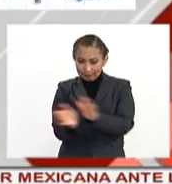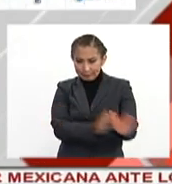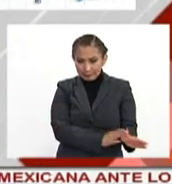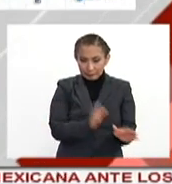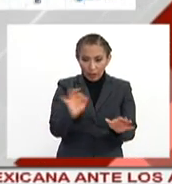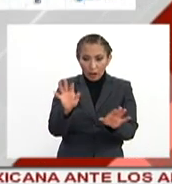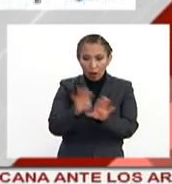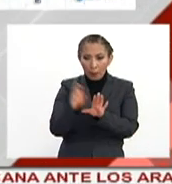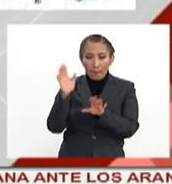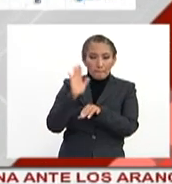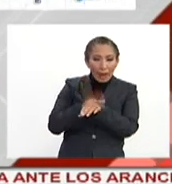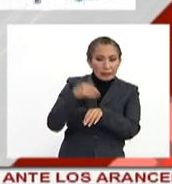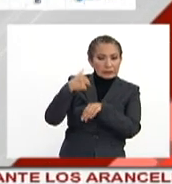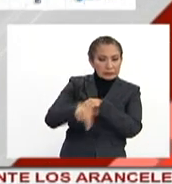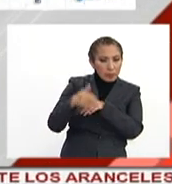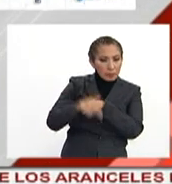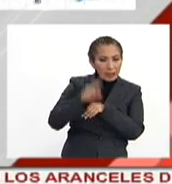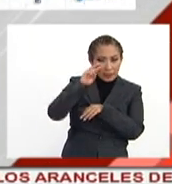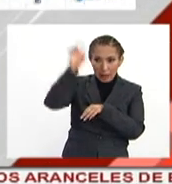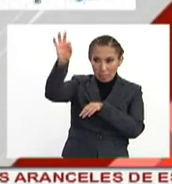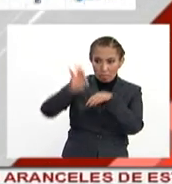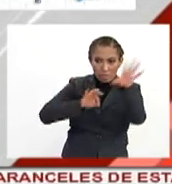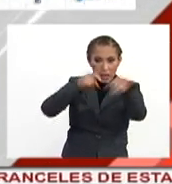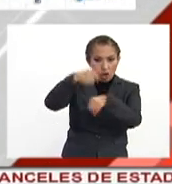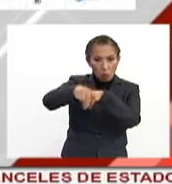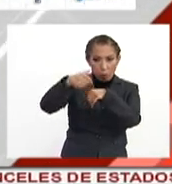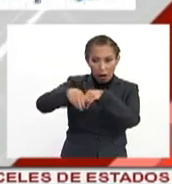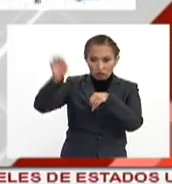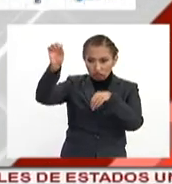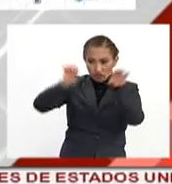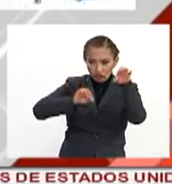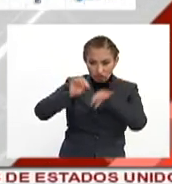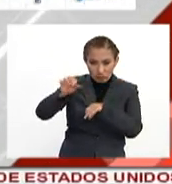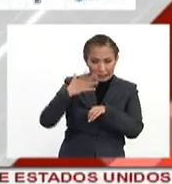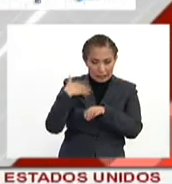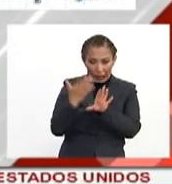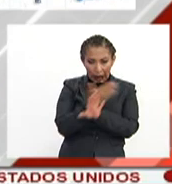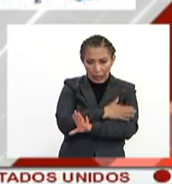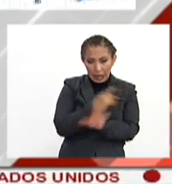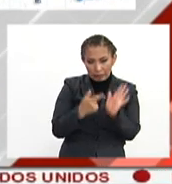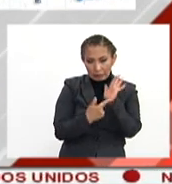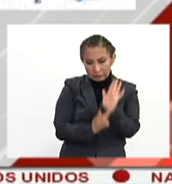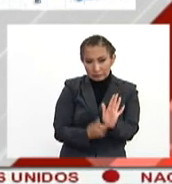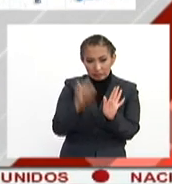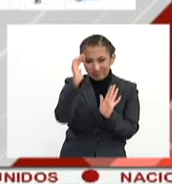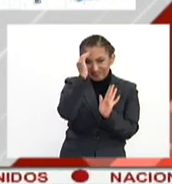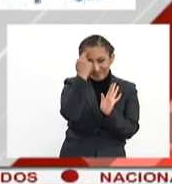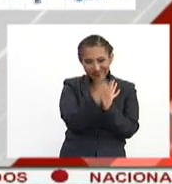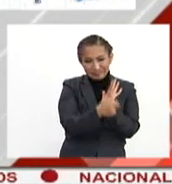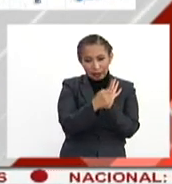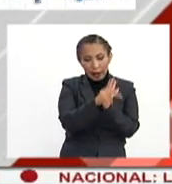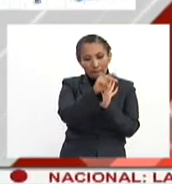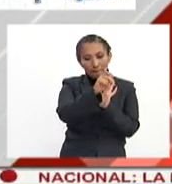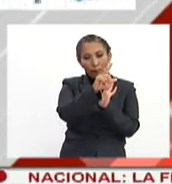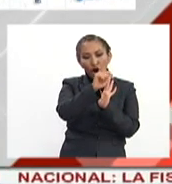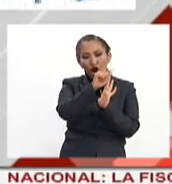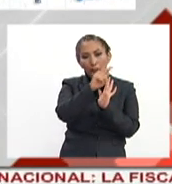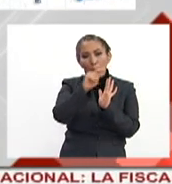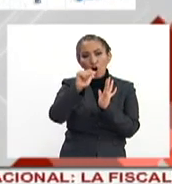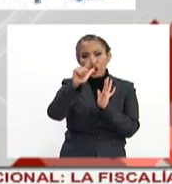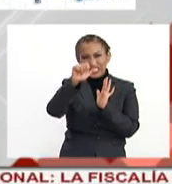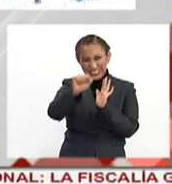que capturan prácticamente todas estas mediciones, este ejercicio que ya lo hemos presentado aquí, que se conoce como Poll of Polls, como